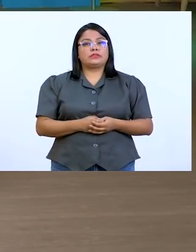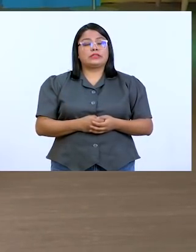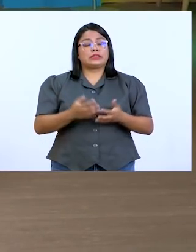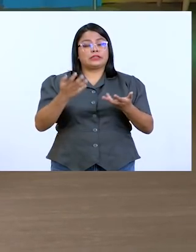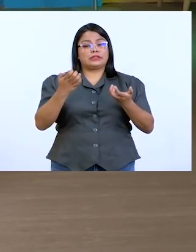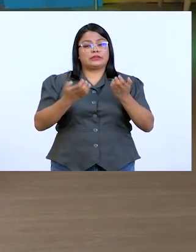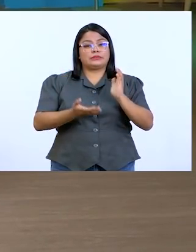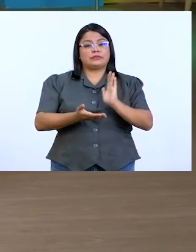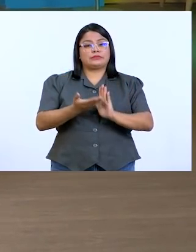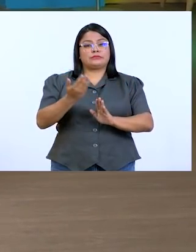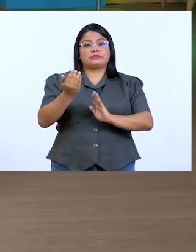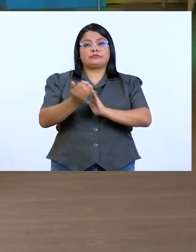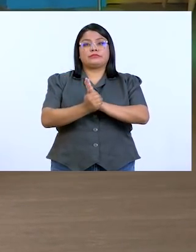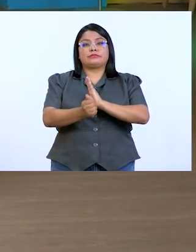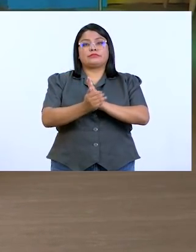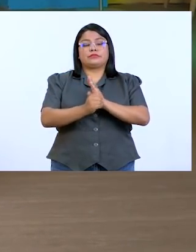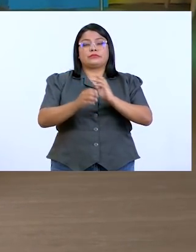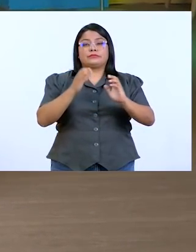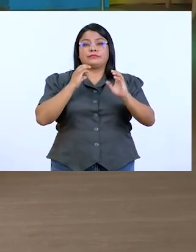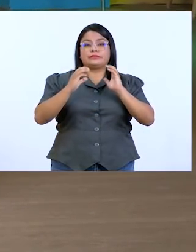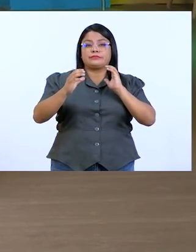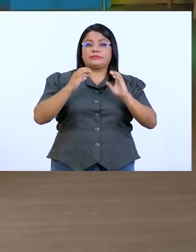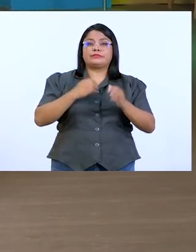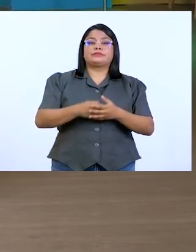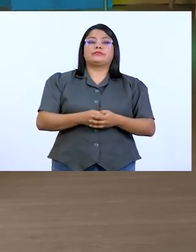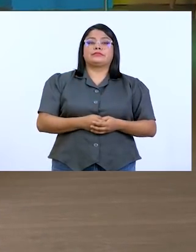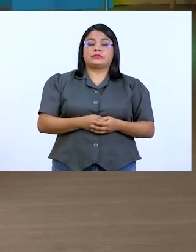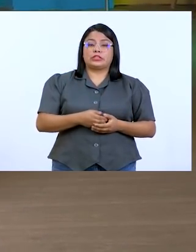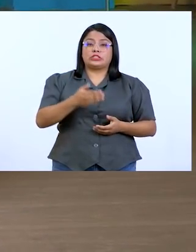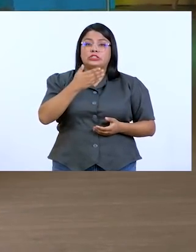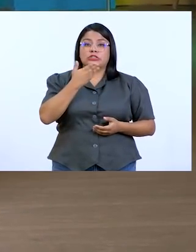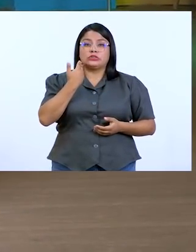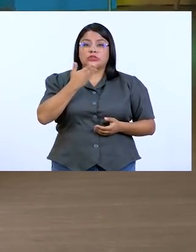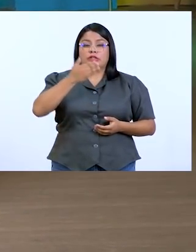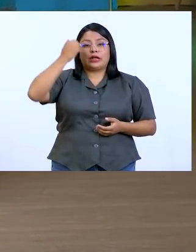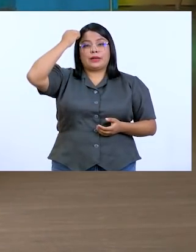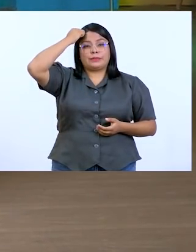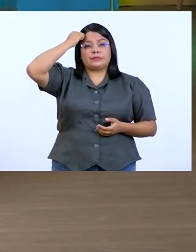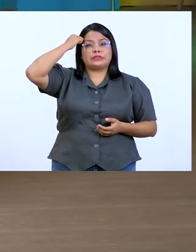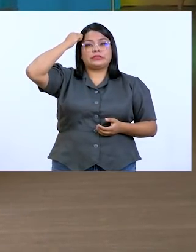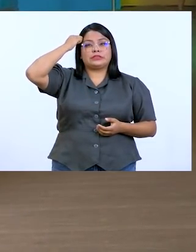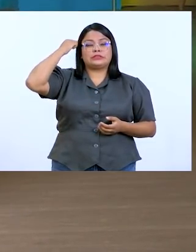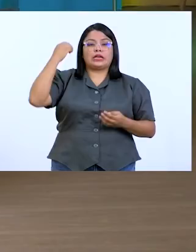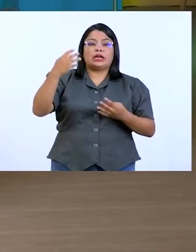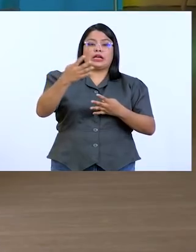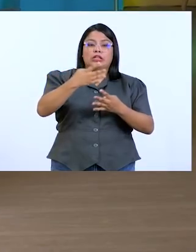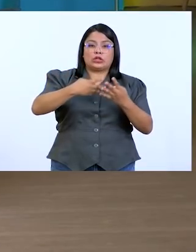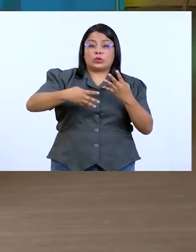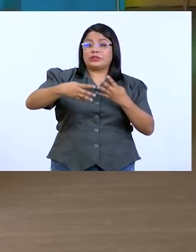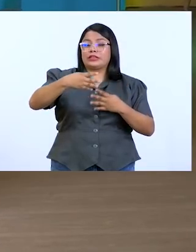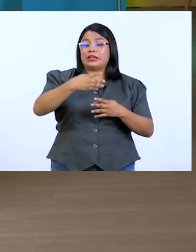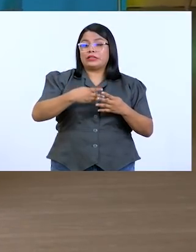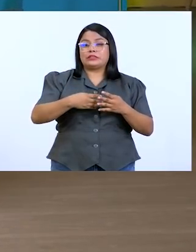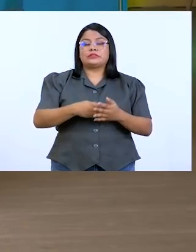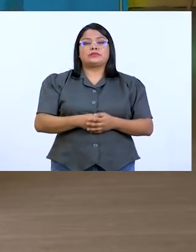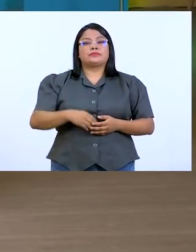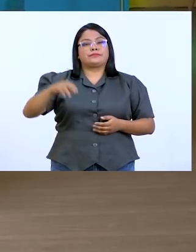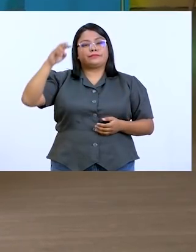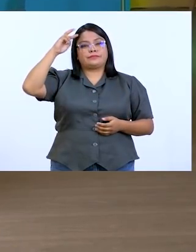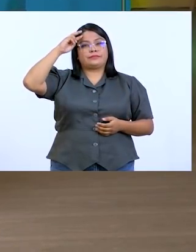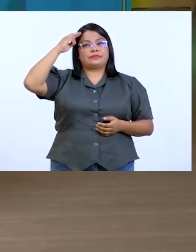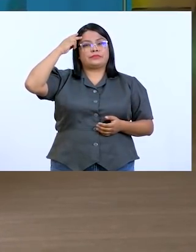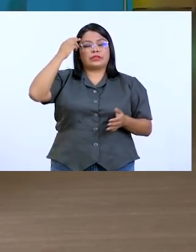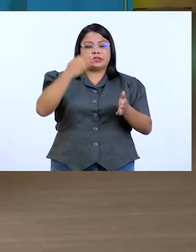Bueno, porque buscamos desarrollar habilidades comunicativas en situaciones de aprendizaje contextualizadas.